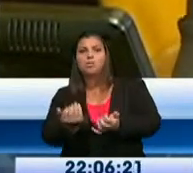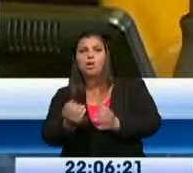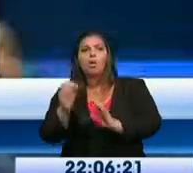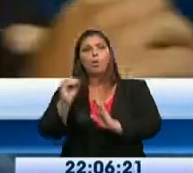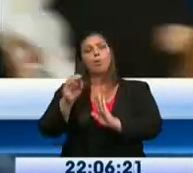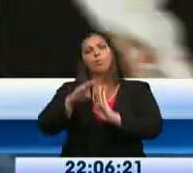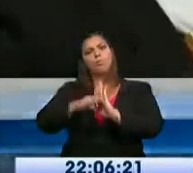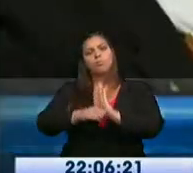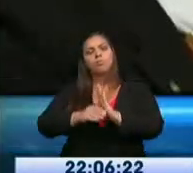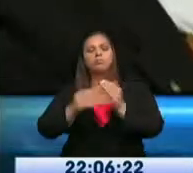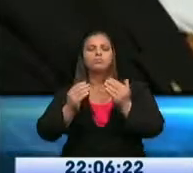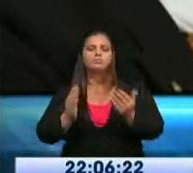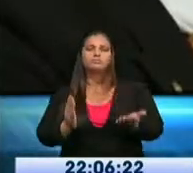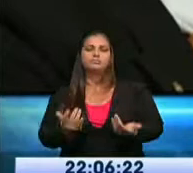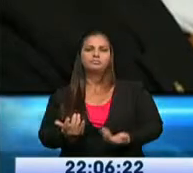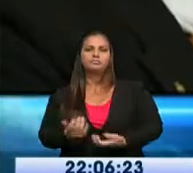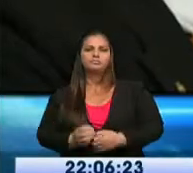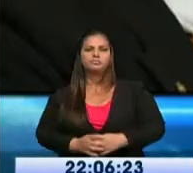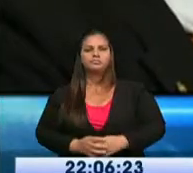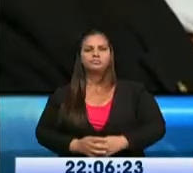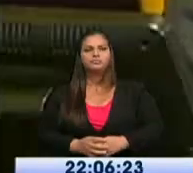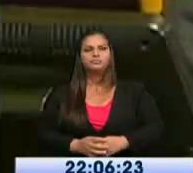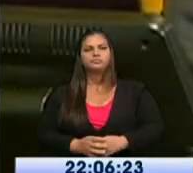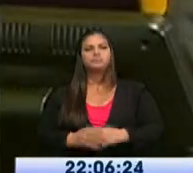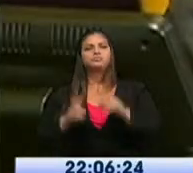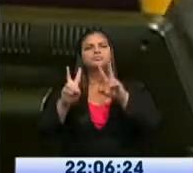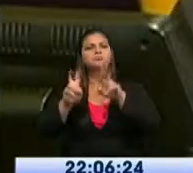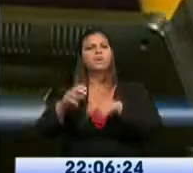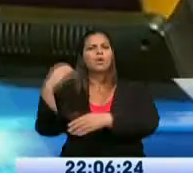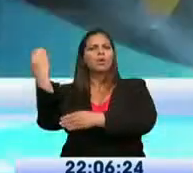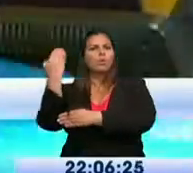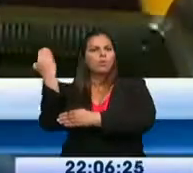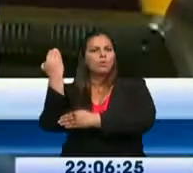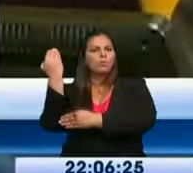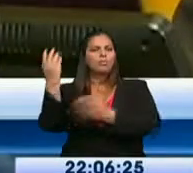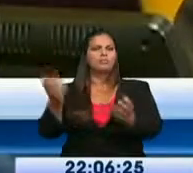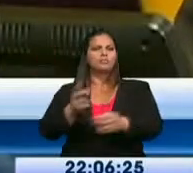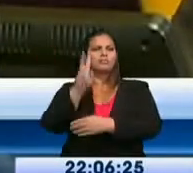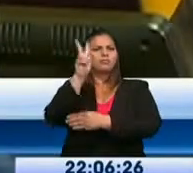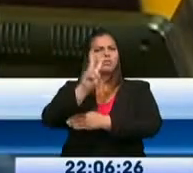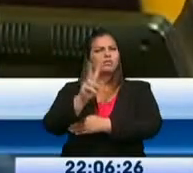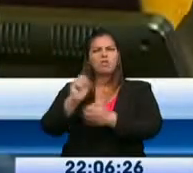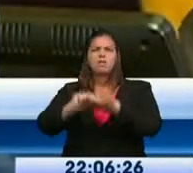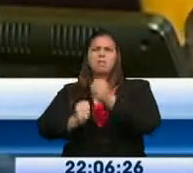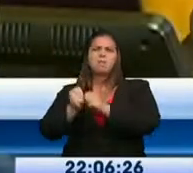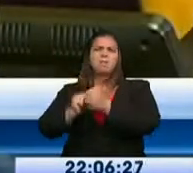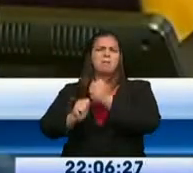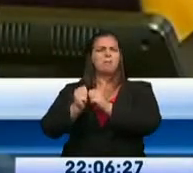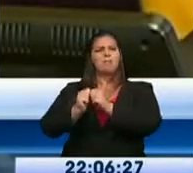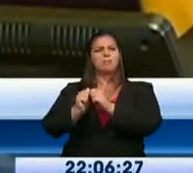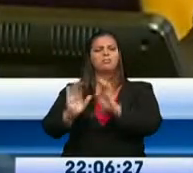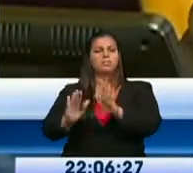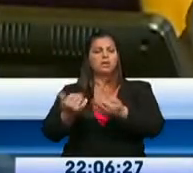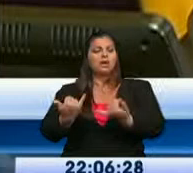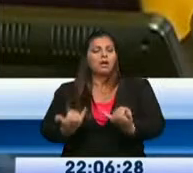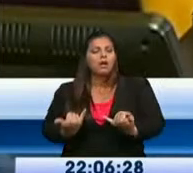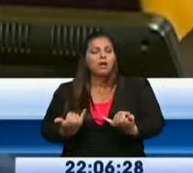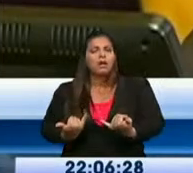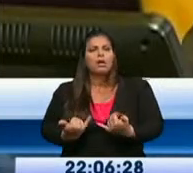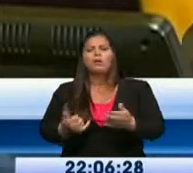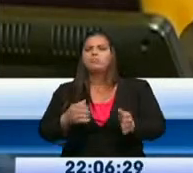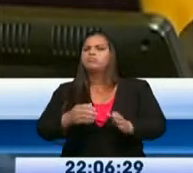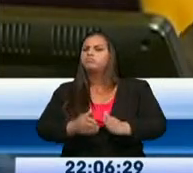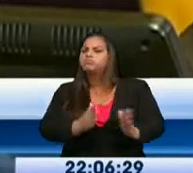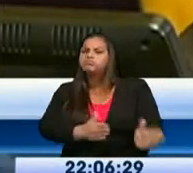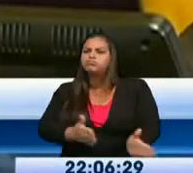nulo. Relación Colombia-Venezuela. Entonces estamos trabajando para esa reunión directa entre Juan Manuel